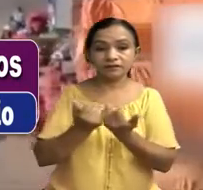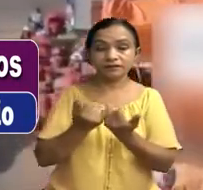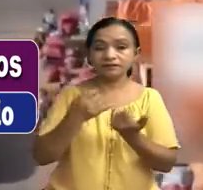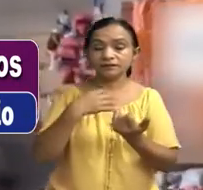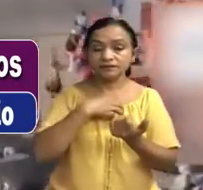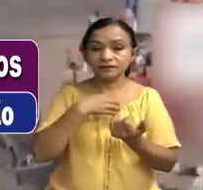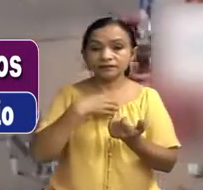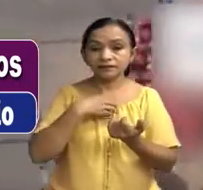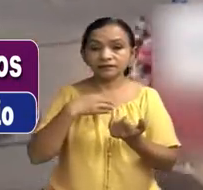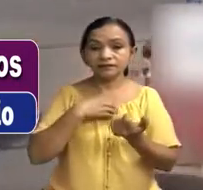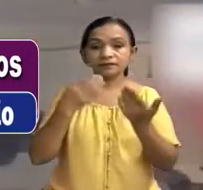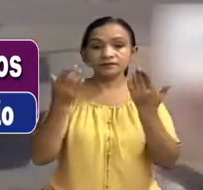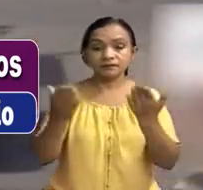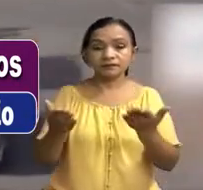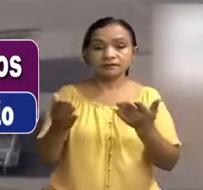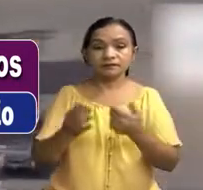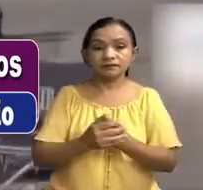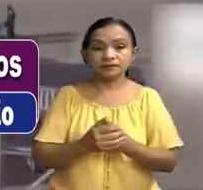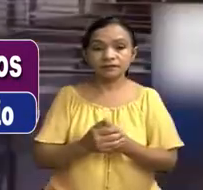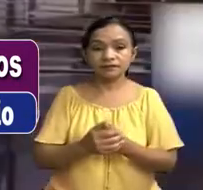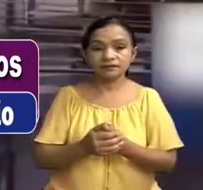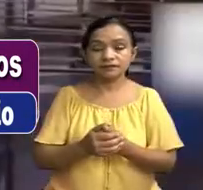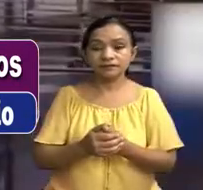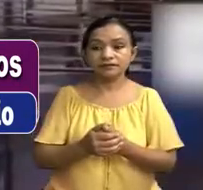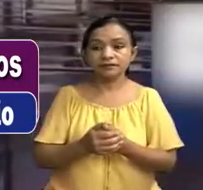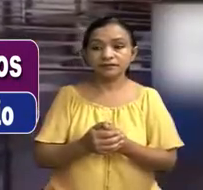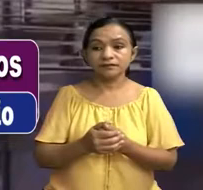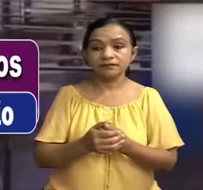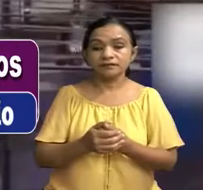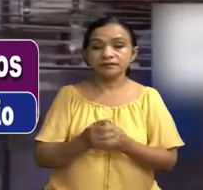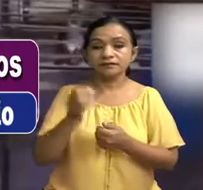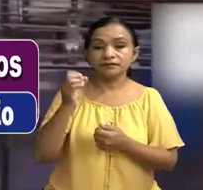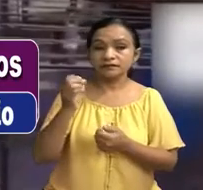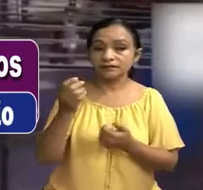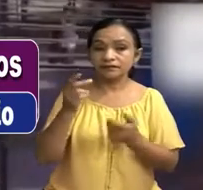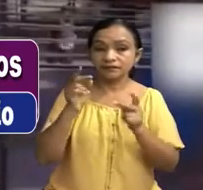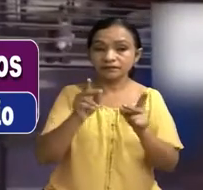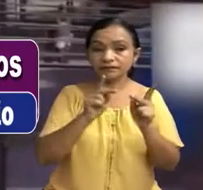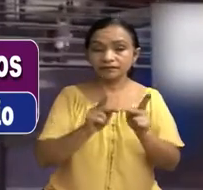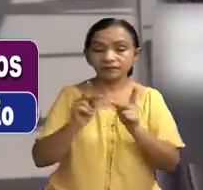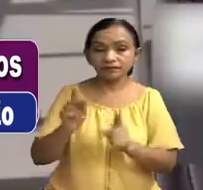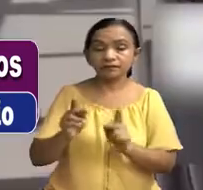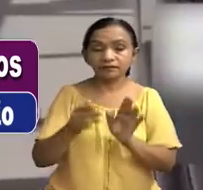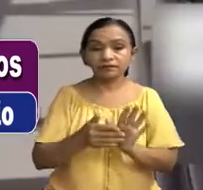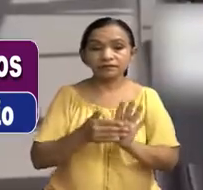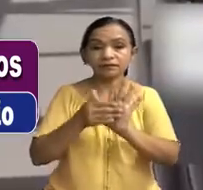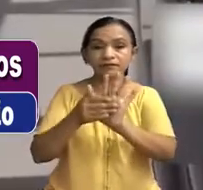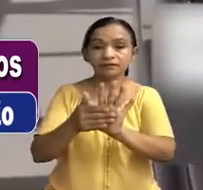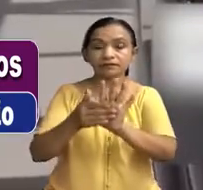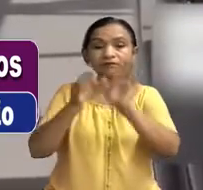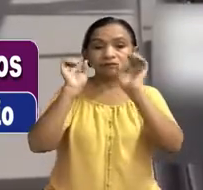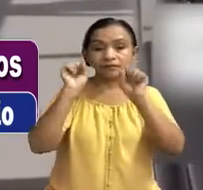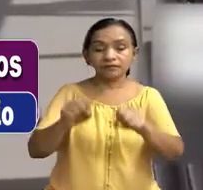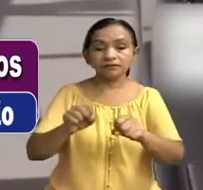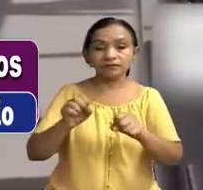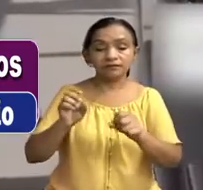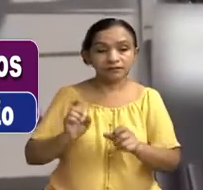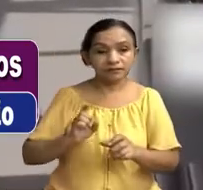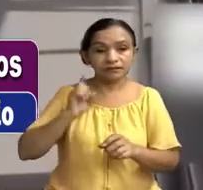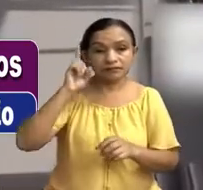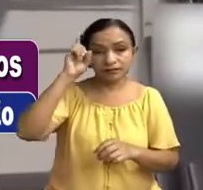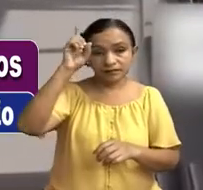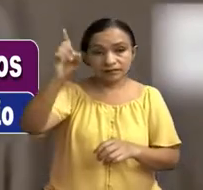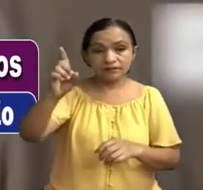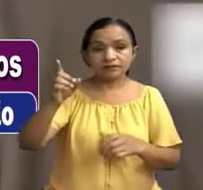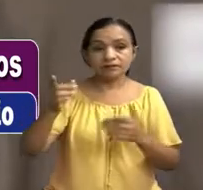soberanía y de la y de que los sectores progresistas y de izquierda han demostrado que pueden hacer progresar las naciones,